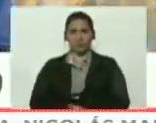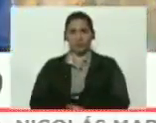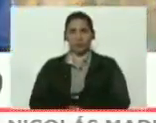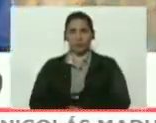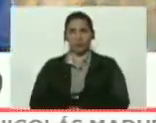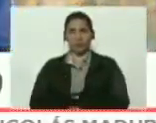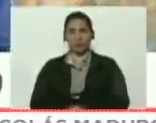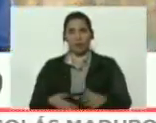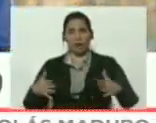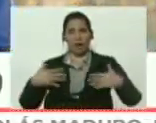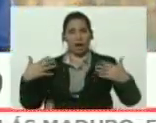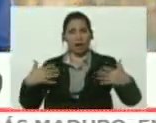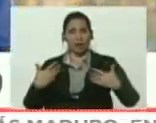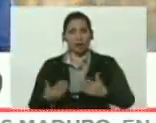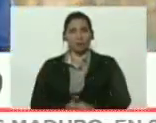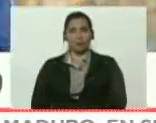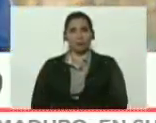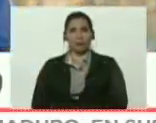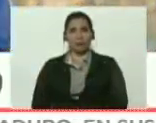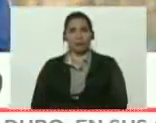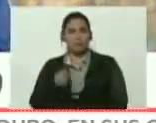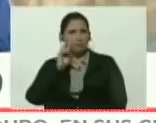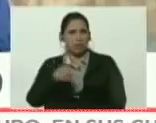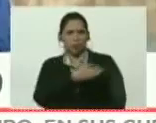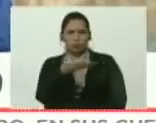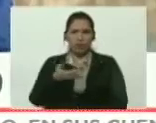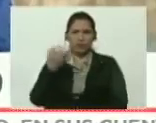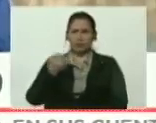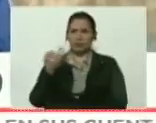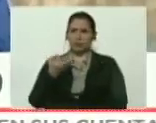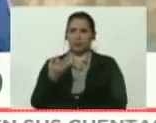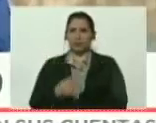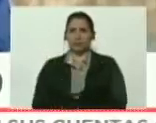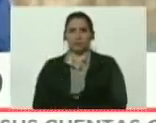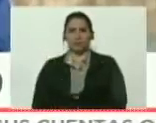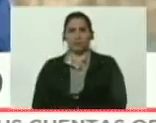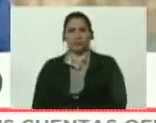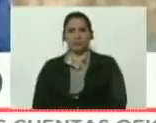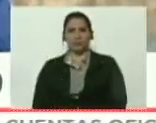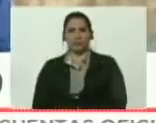Qué alegría verlos a ustedes siempre.